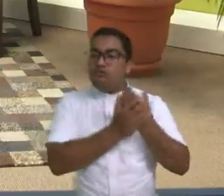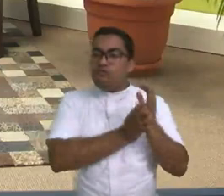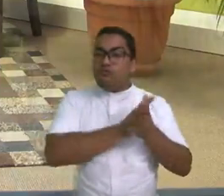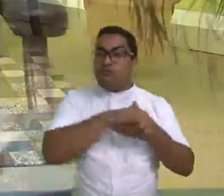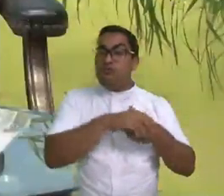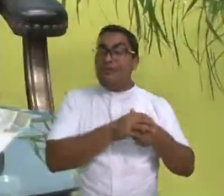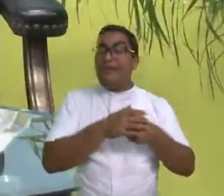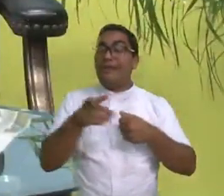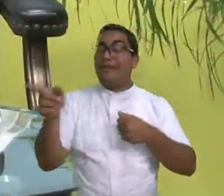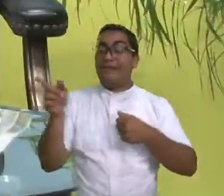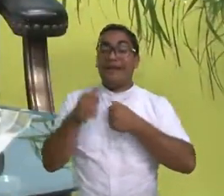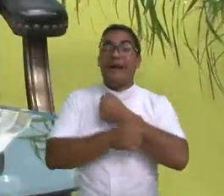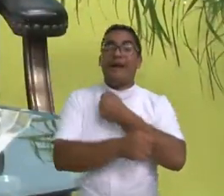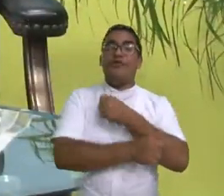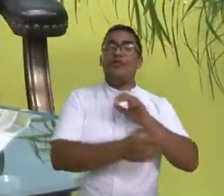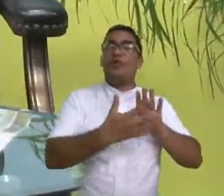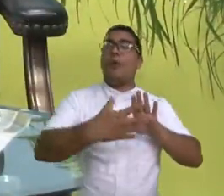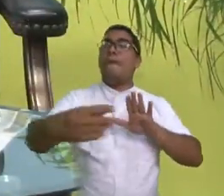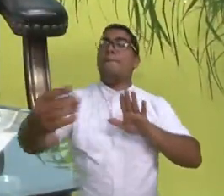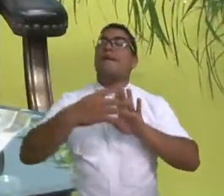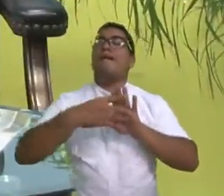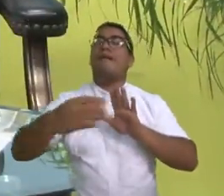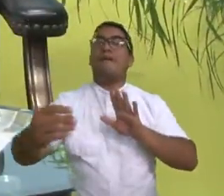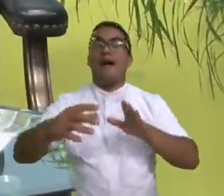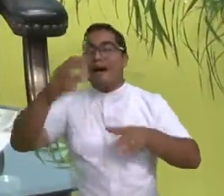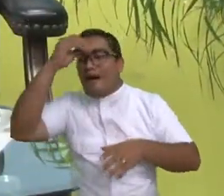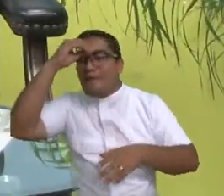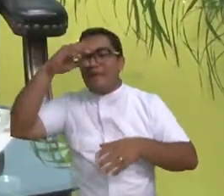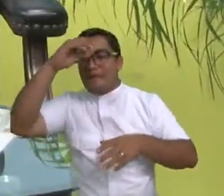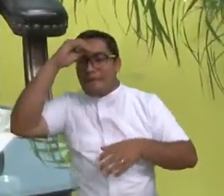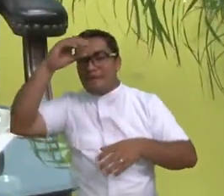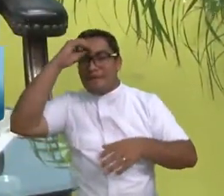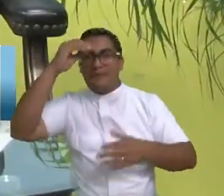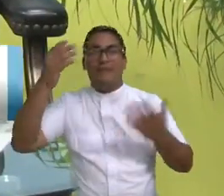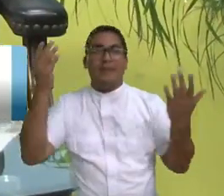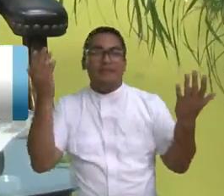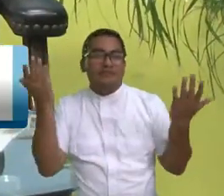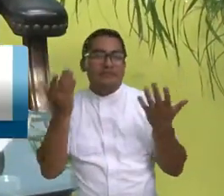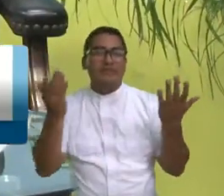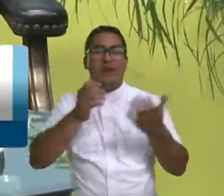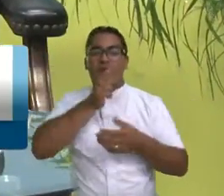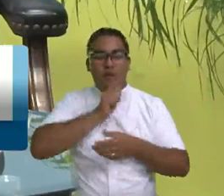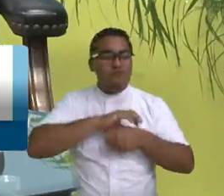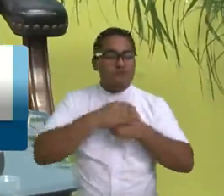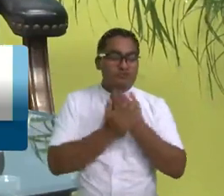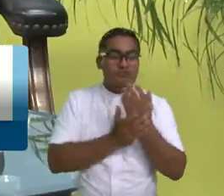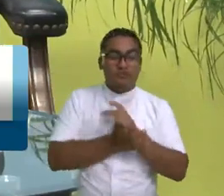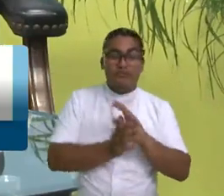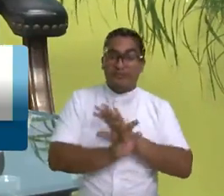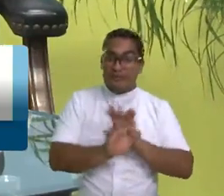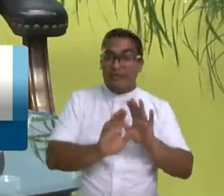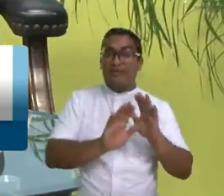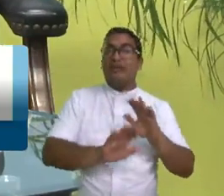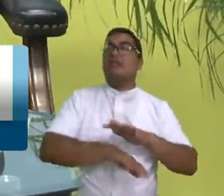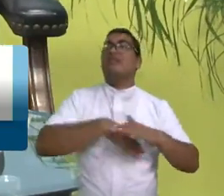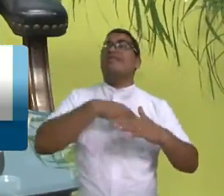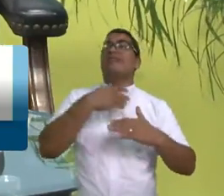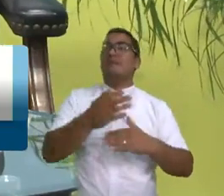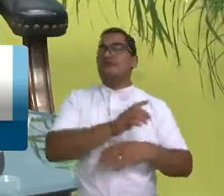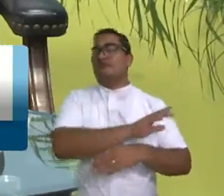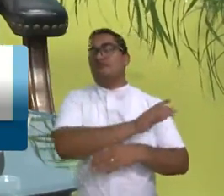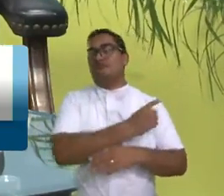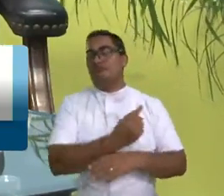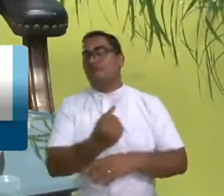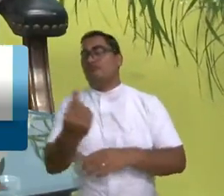diferentes sectores y van a darle charla a los niños, ¿verdad? Los niños llevan ese aprendizaje a la